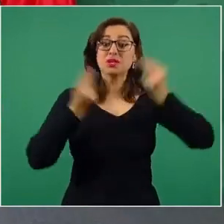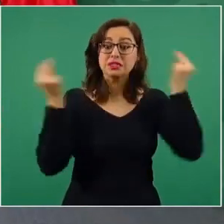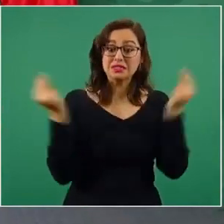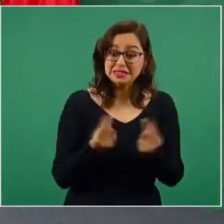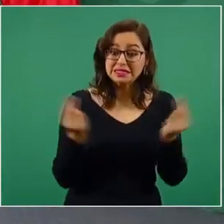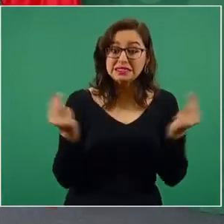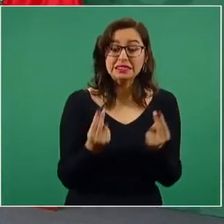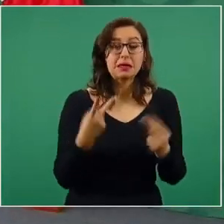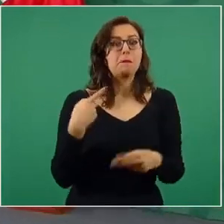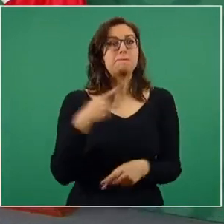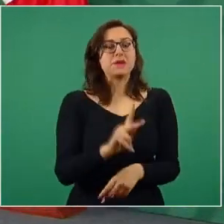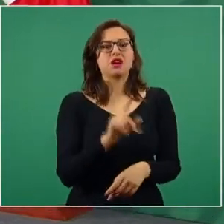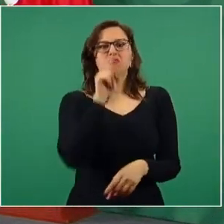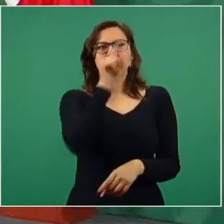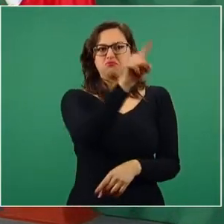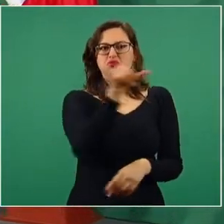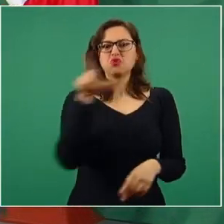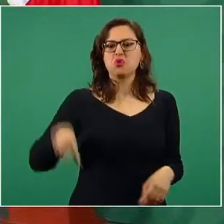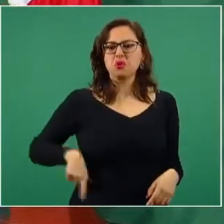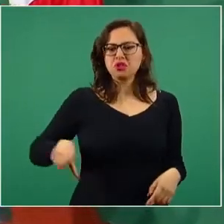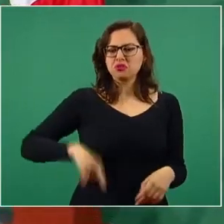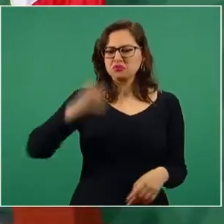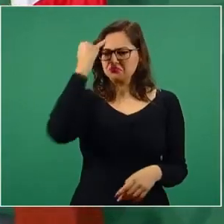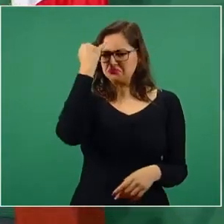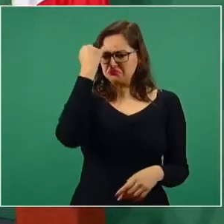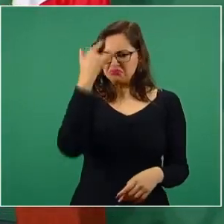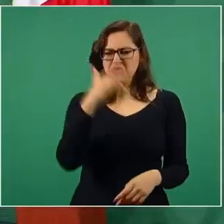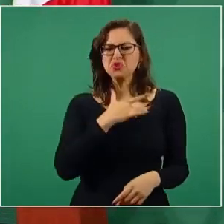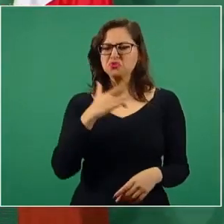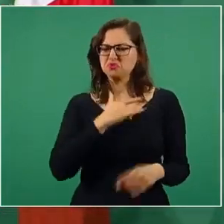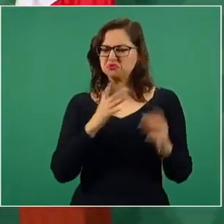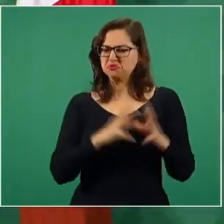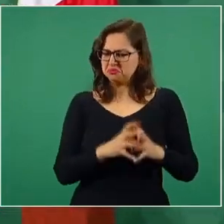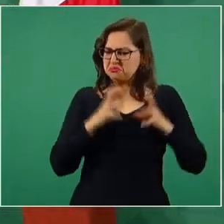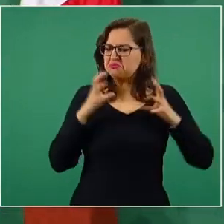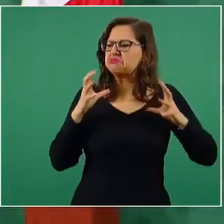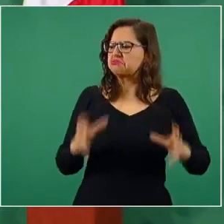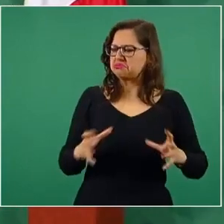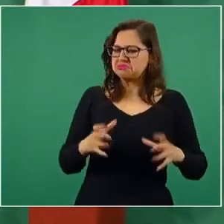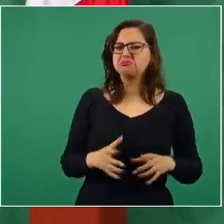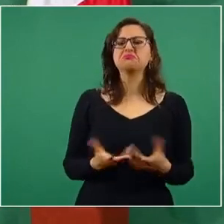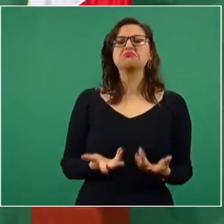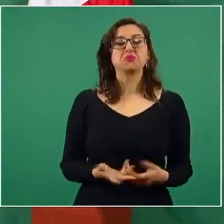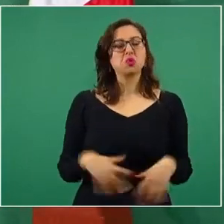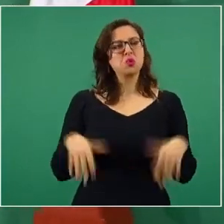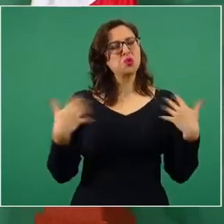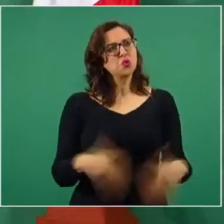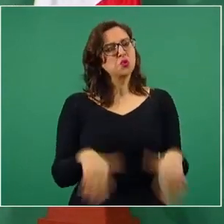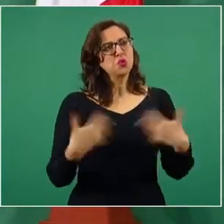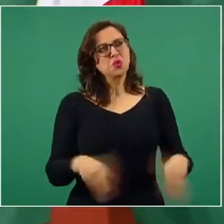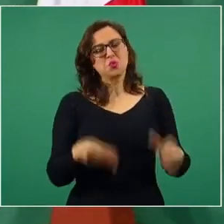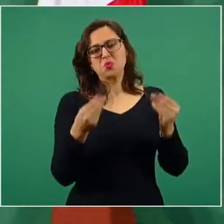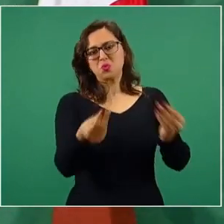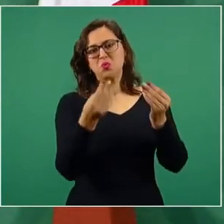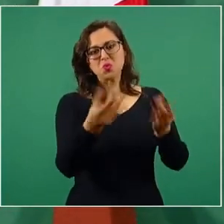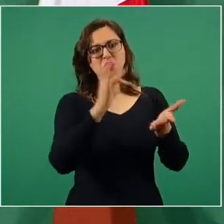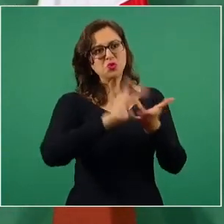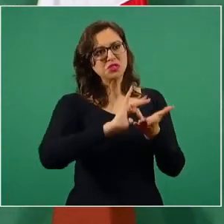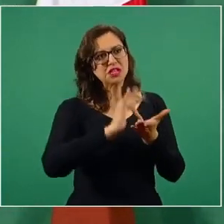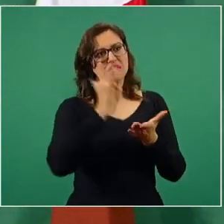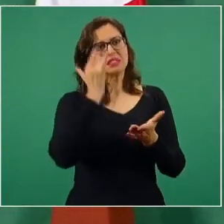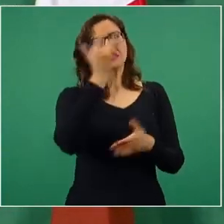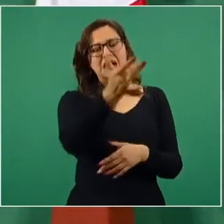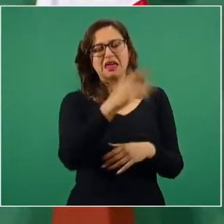y se los agradecemos mucho. Este es un gobernante que, de acuerdo a las